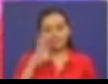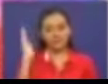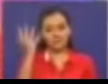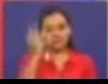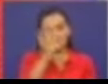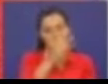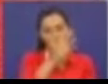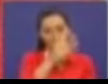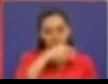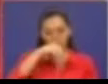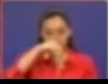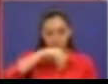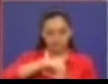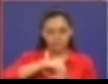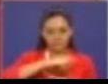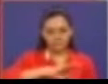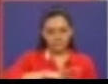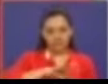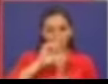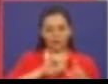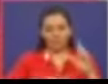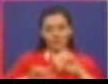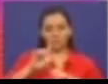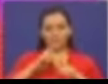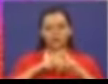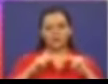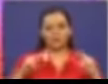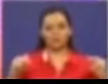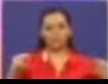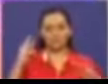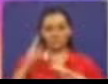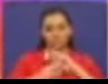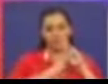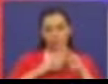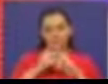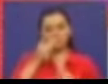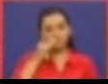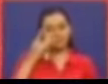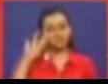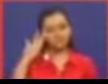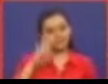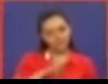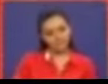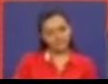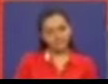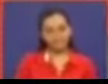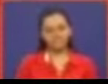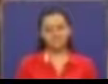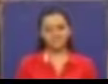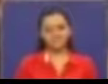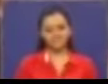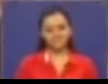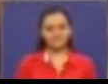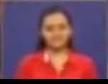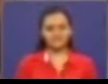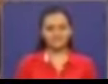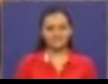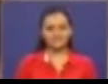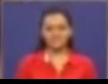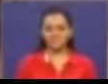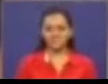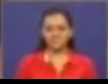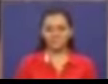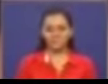del mayor y mejor laboratorio natural del mundo, nuestra Amazonía, compañeros. Todo lo que tú has